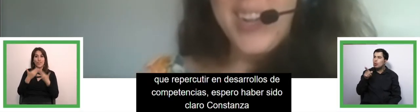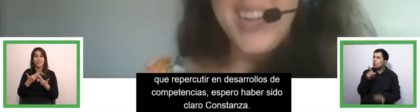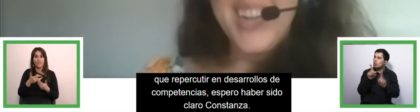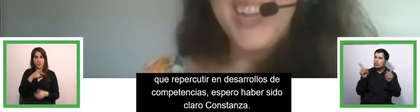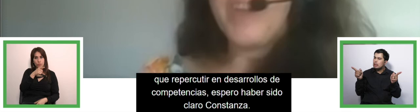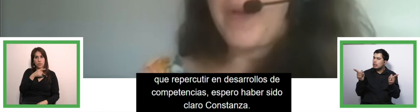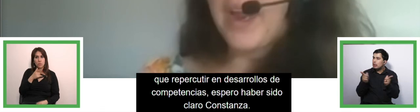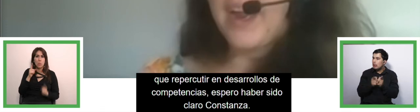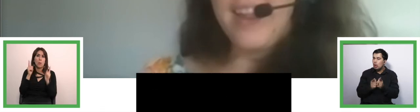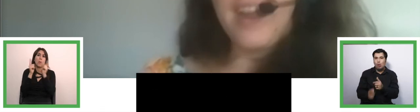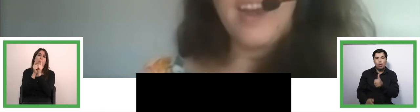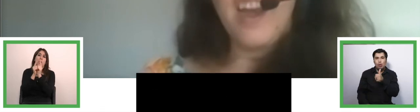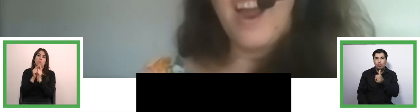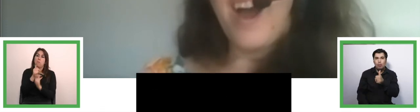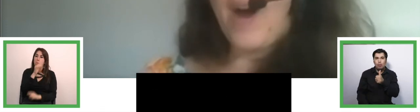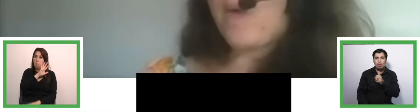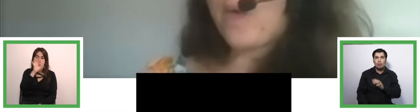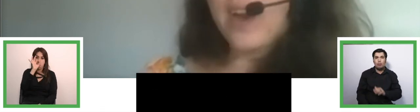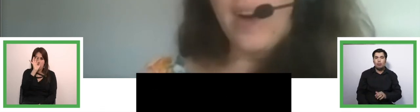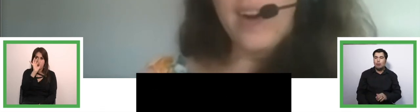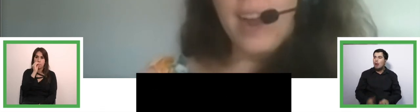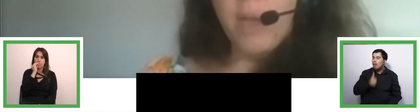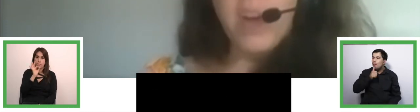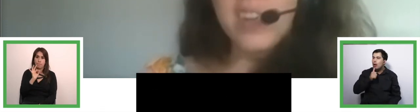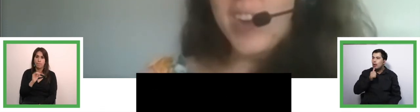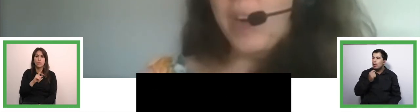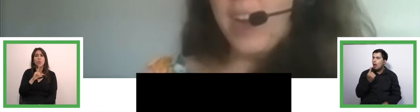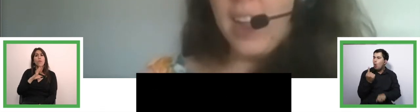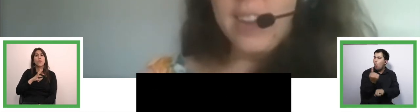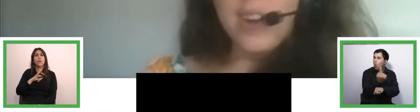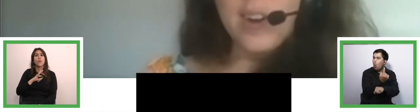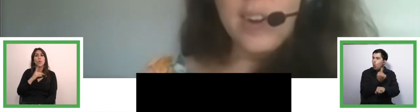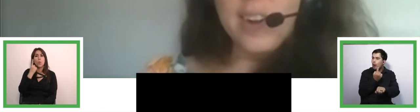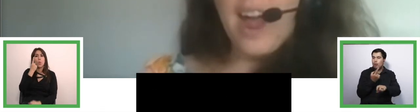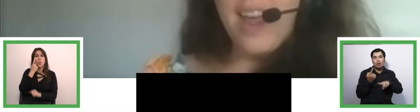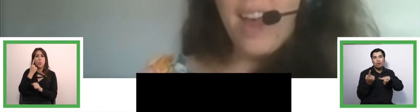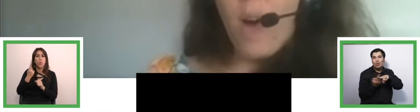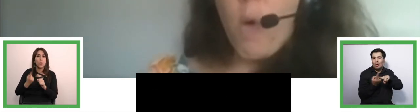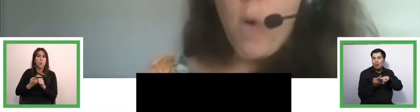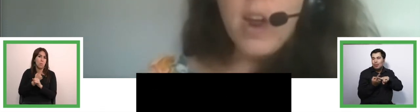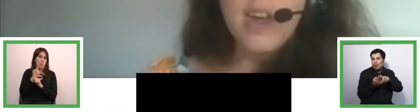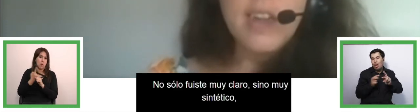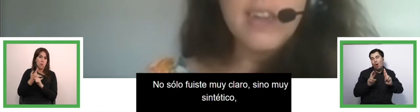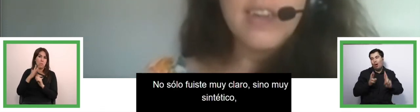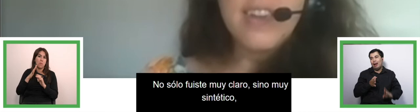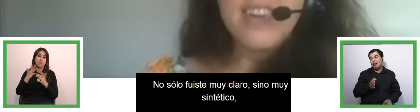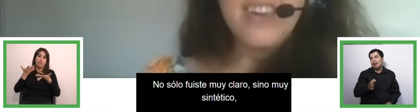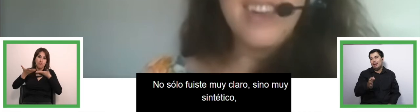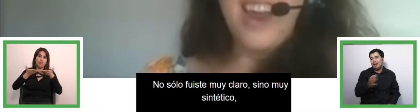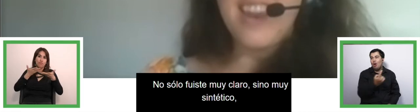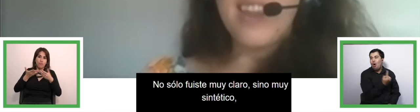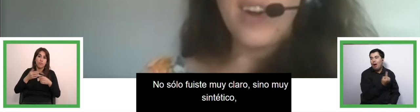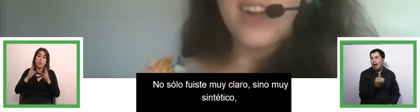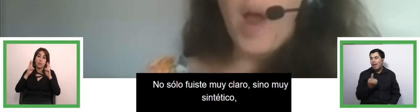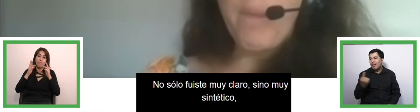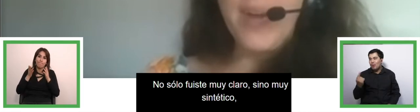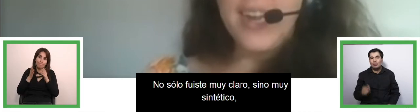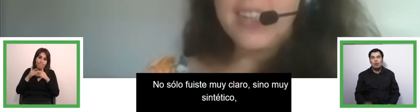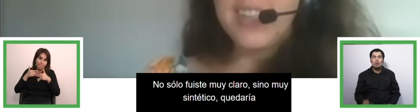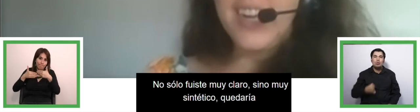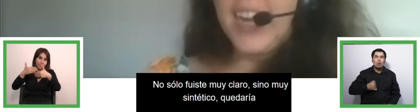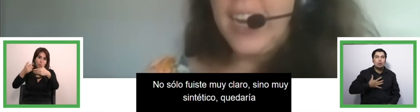sintético. Me quedaría una hora más hablando con cada uno. Siento